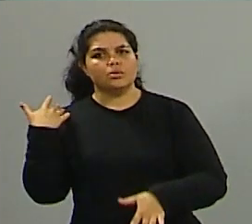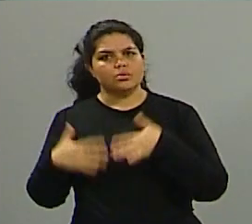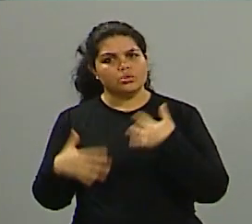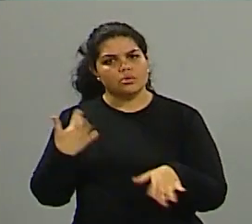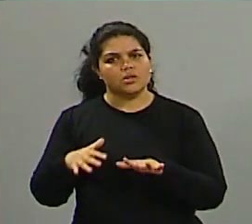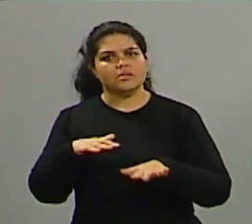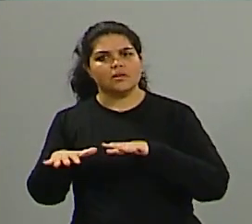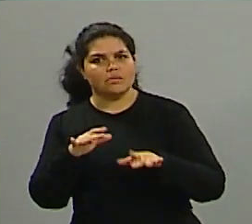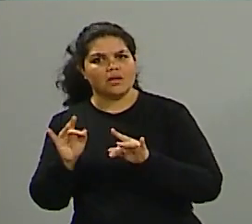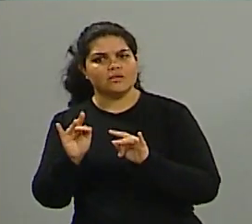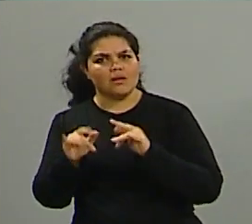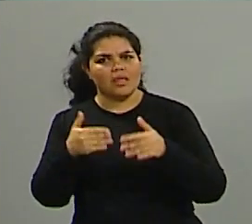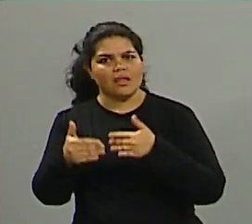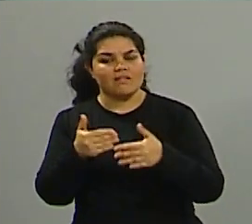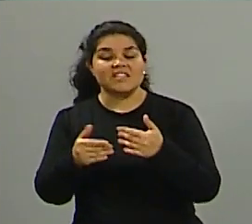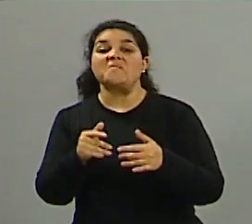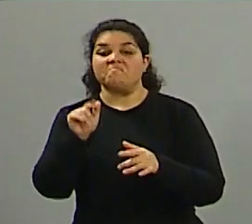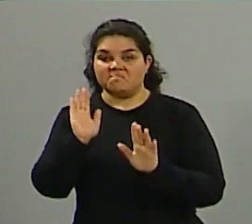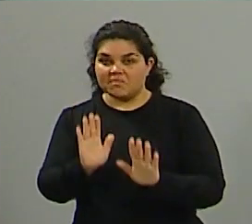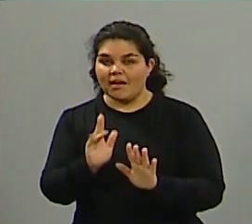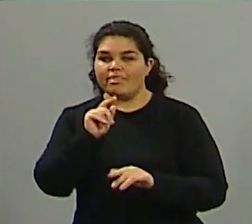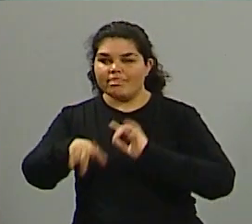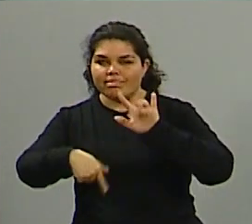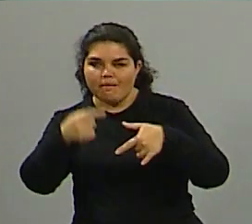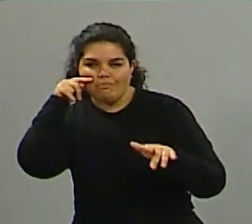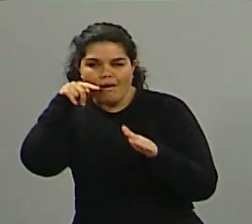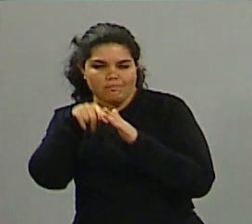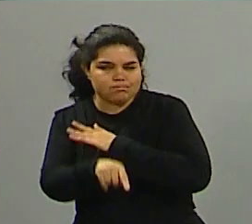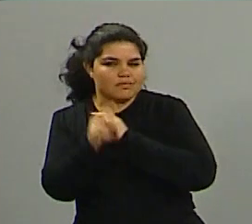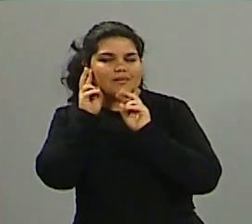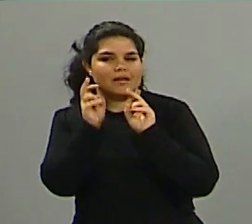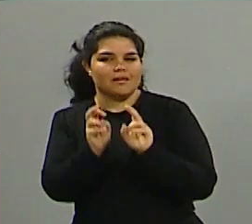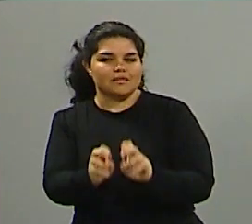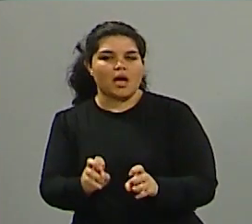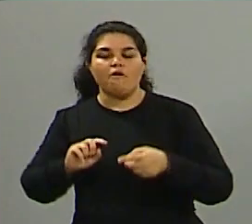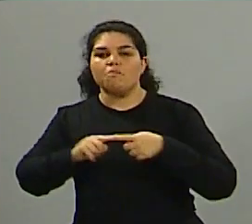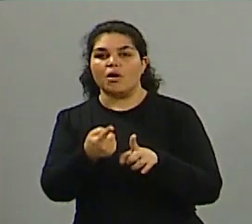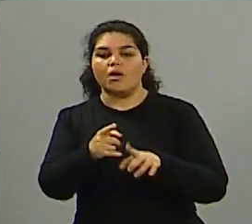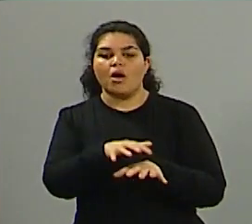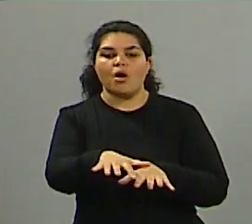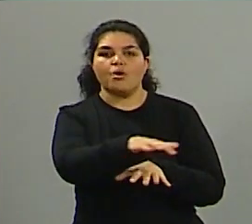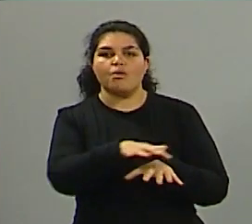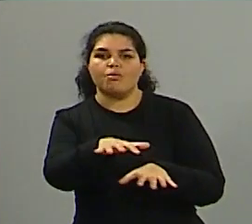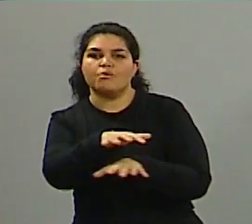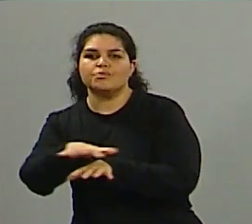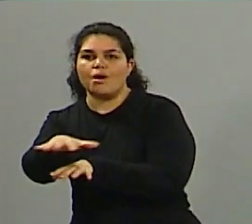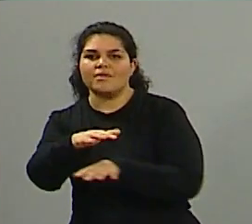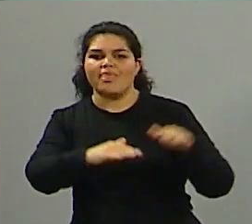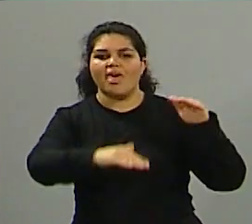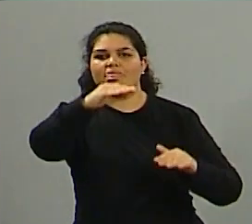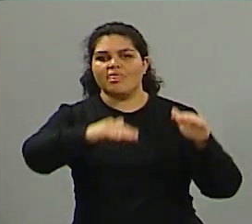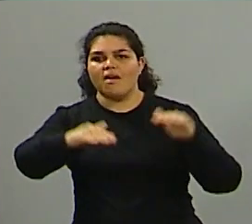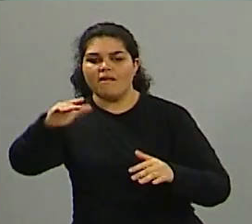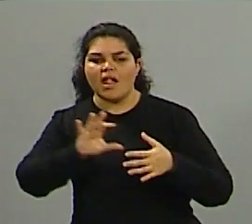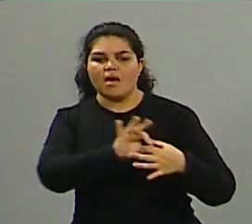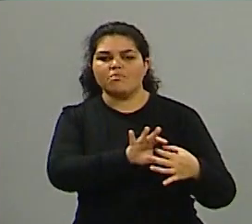cómo él se maneja en su práctica política, ¿no? Con los diferentes estratos sociales. Entonces ya tenemos